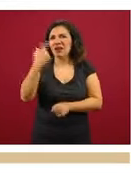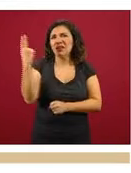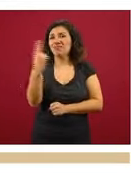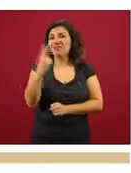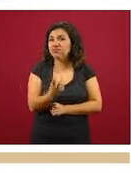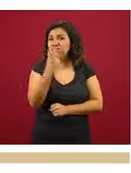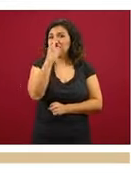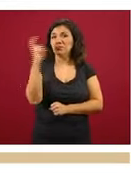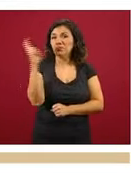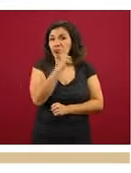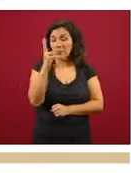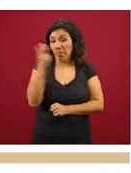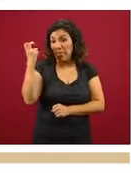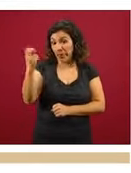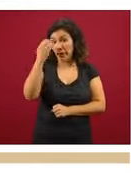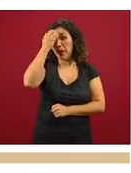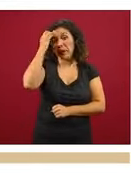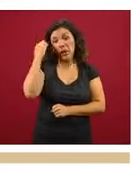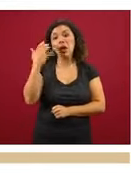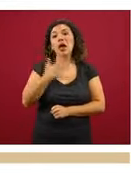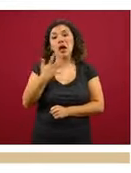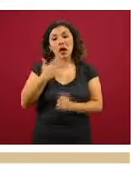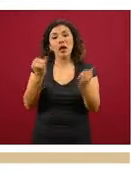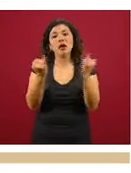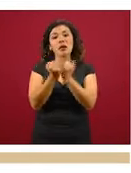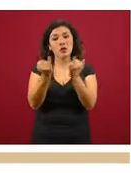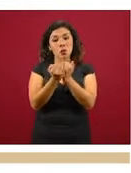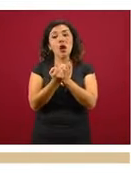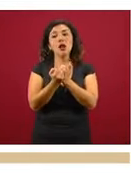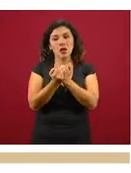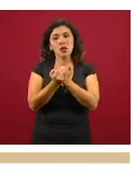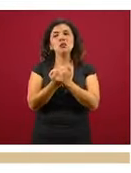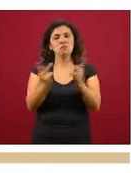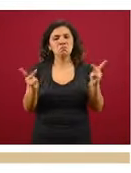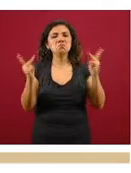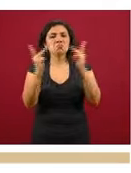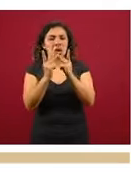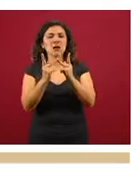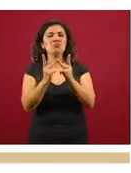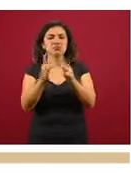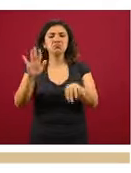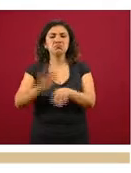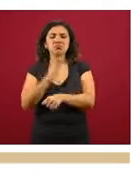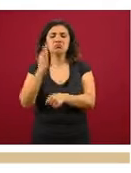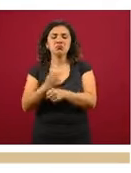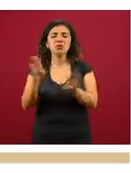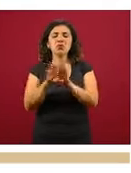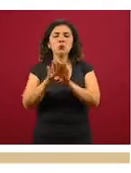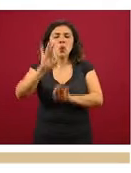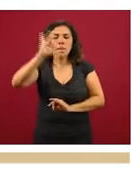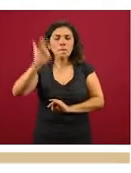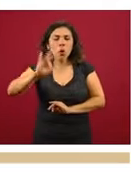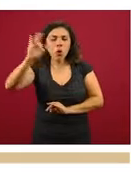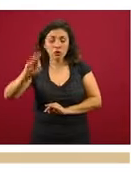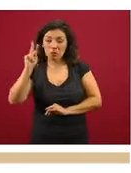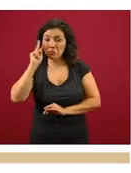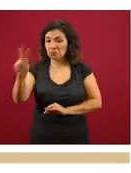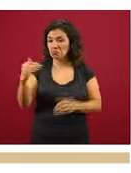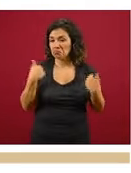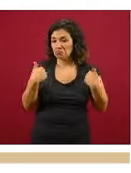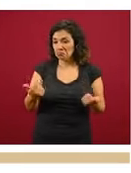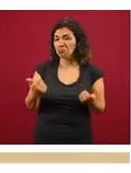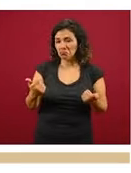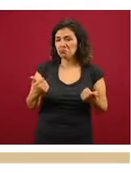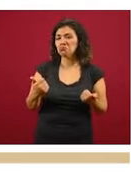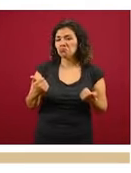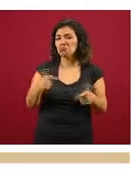críticos. Aquí también tenemos una congruencia prácticamente en el tema del porcentaje, lo hemos visto